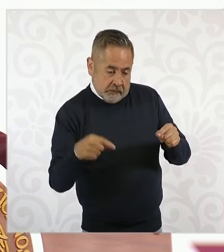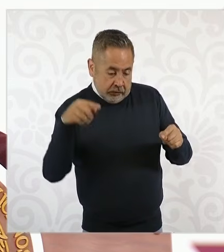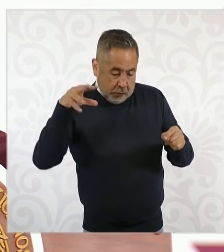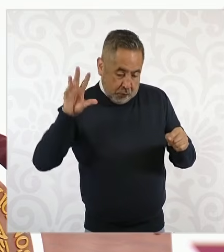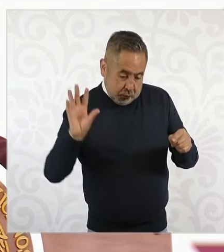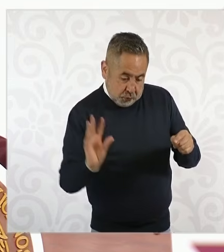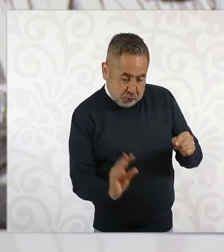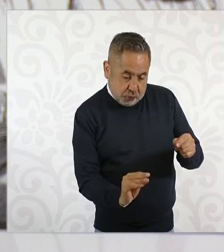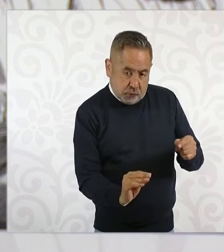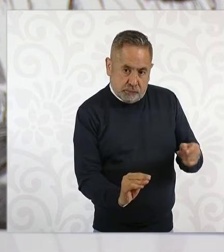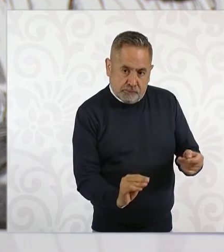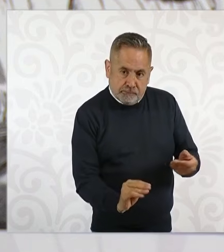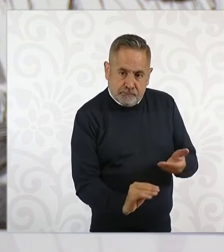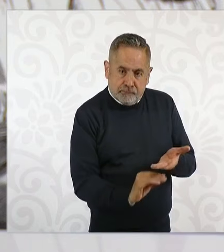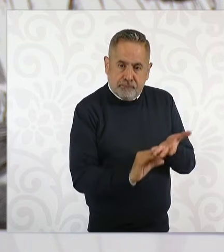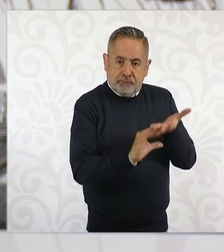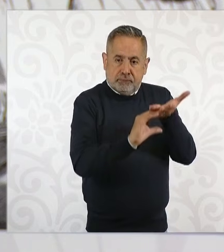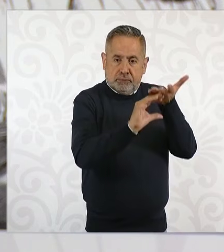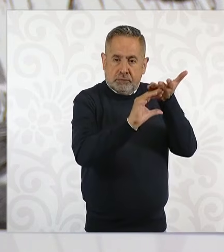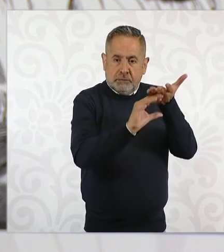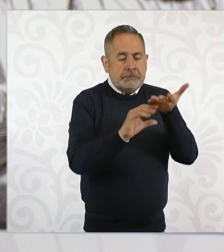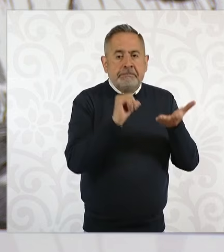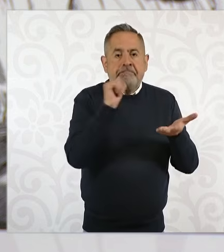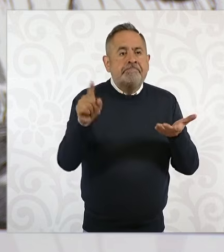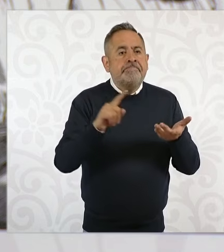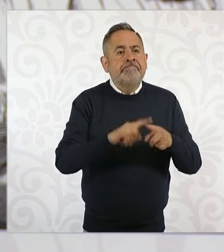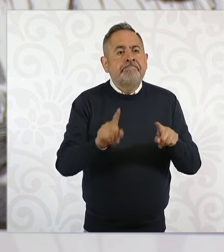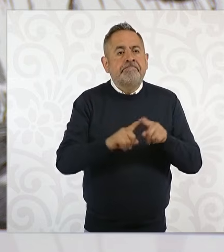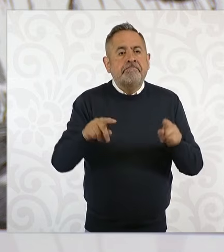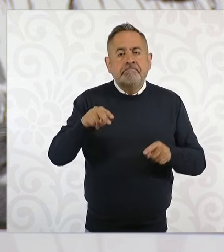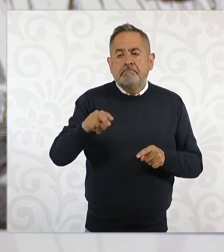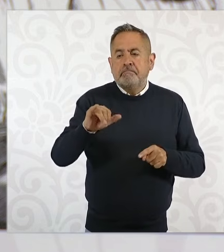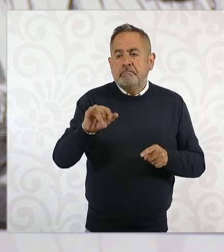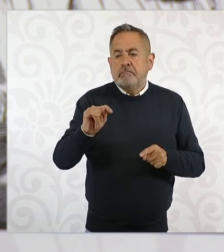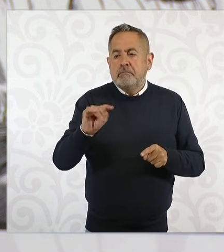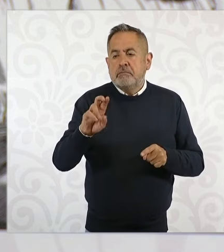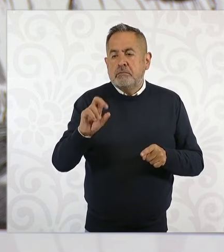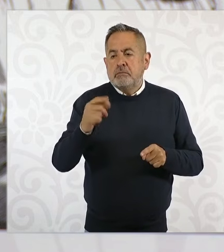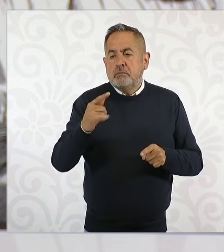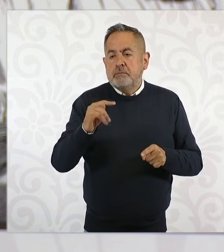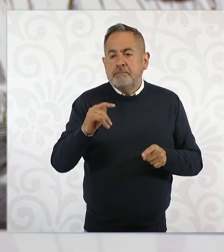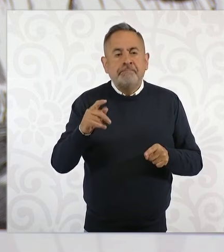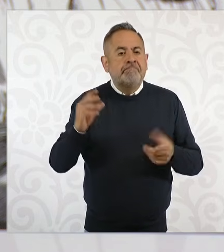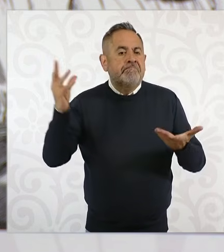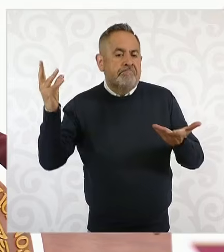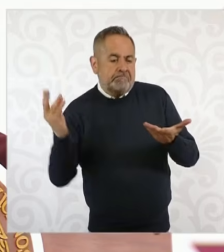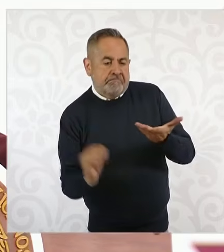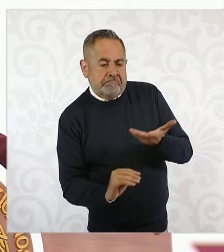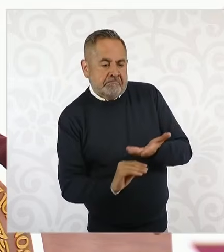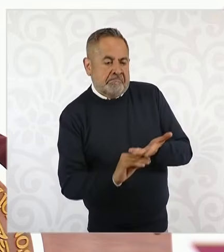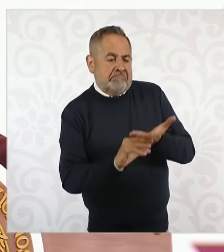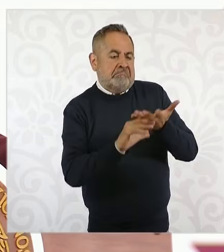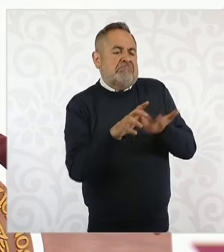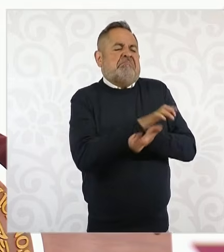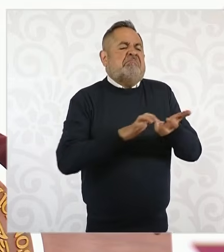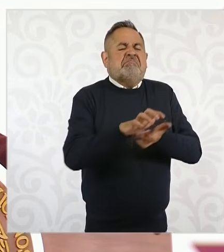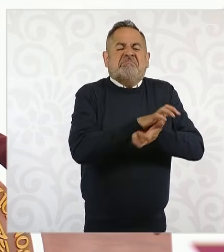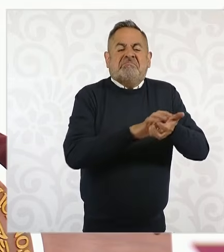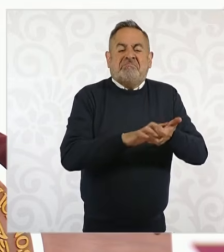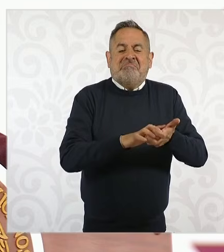inyectó nitrógeno y se contaminó el gas natural con nitrógeno y cuesta muy caro separarlo.